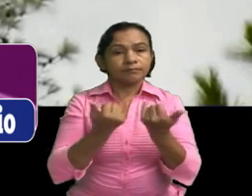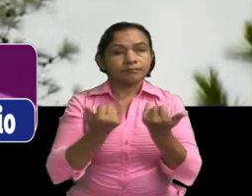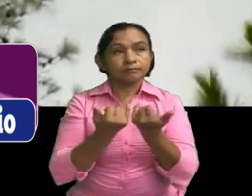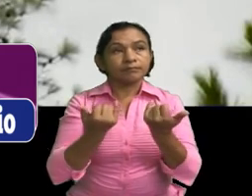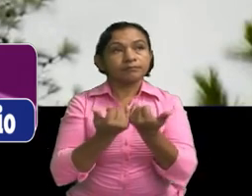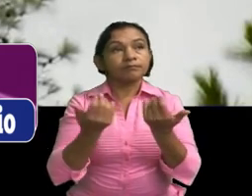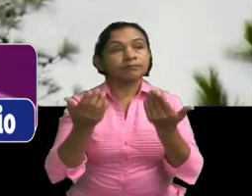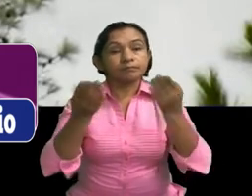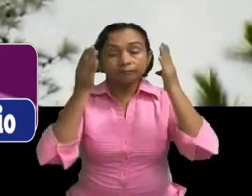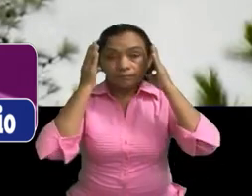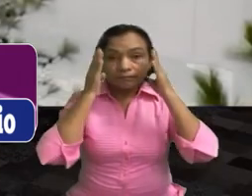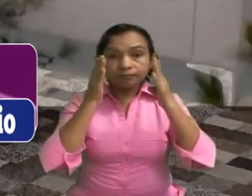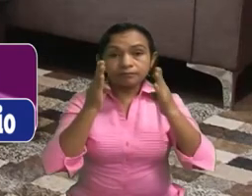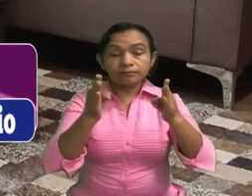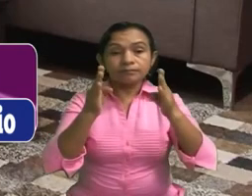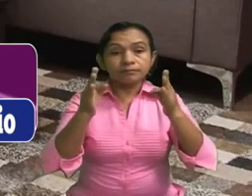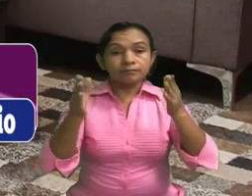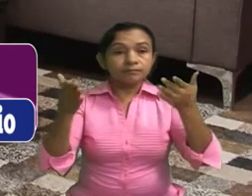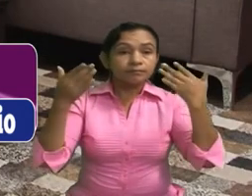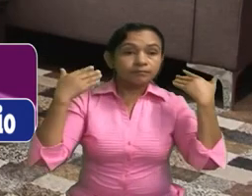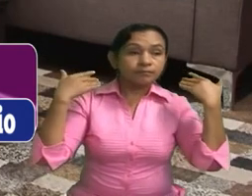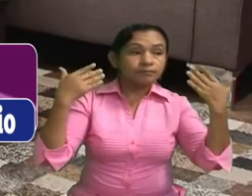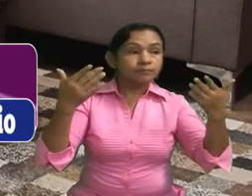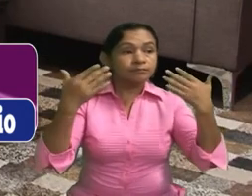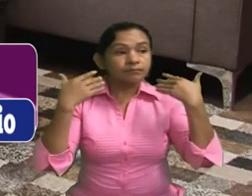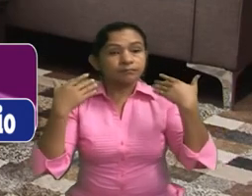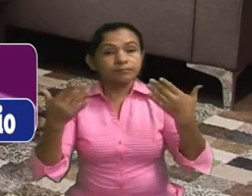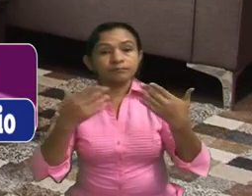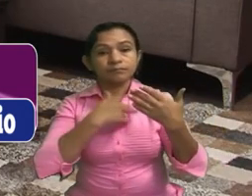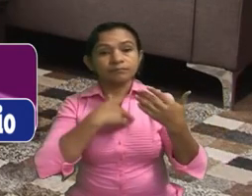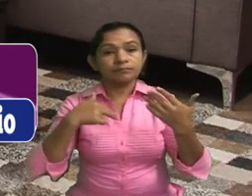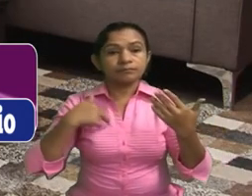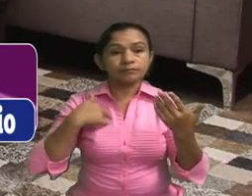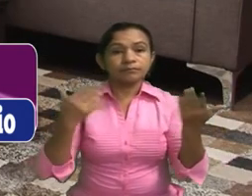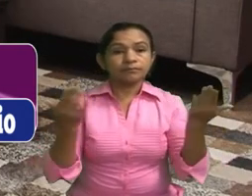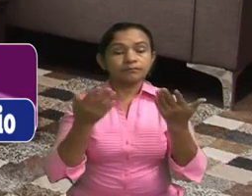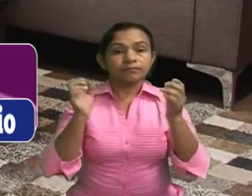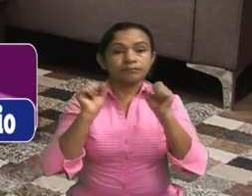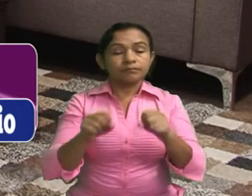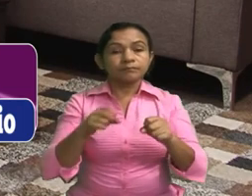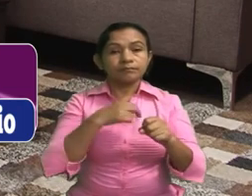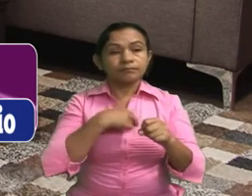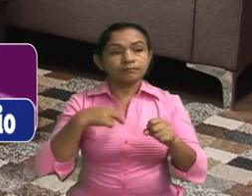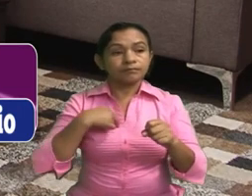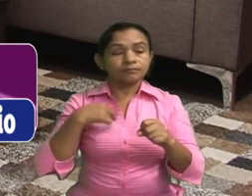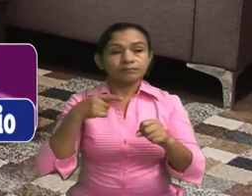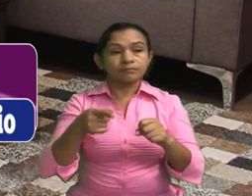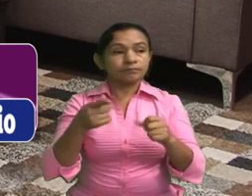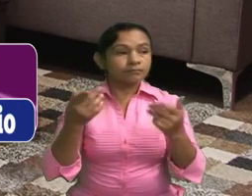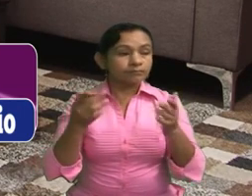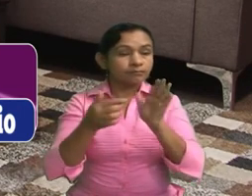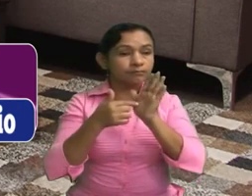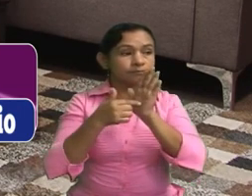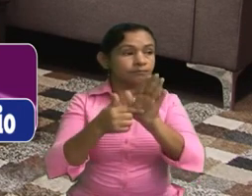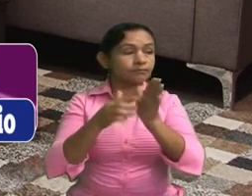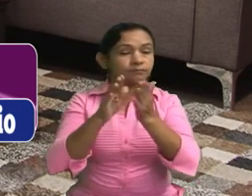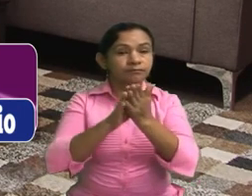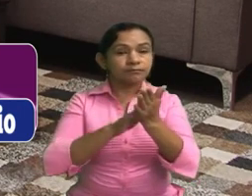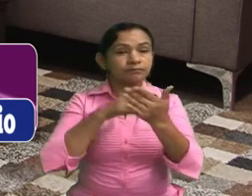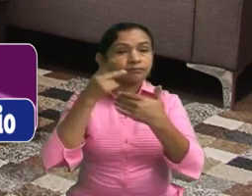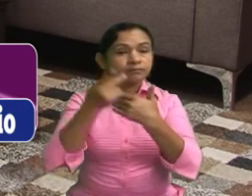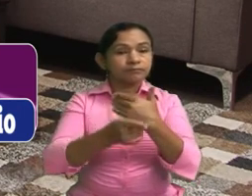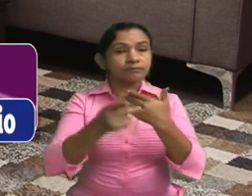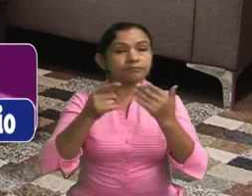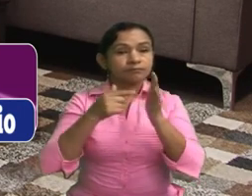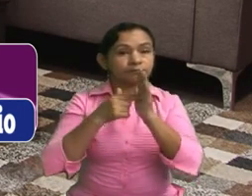cambio climático. Pero ¿cómo se espera lograr esto a través de, por ejemplo, un programa como ese?